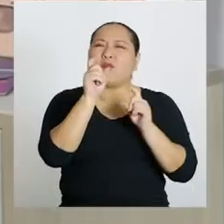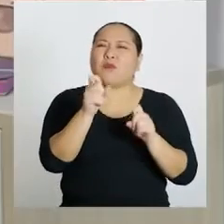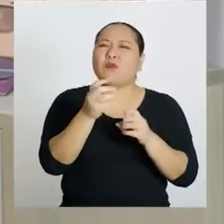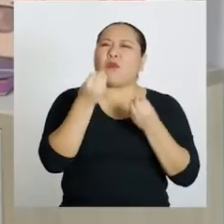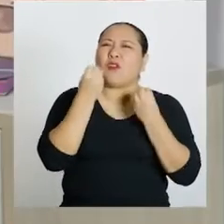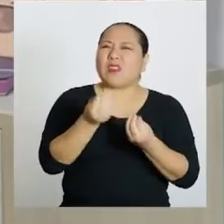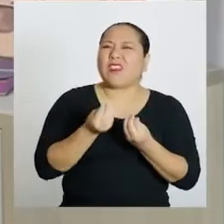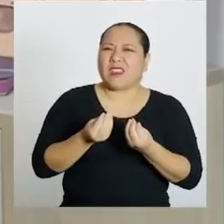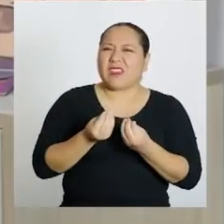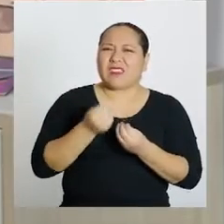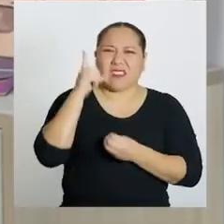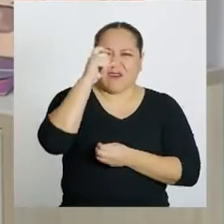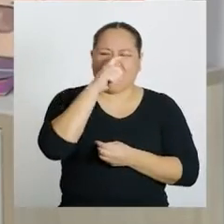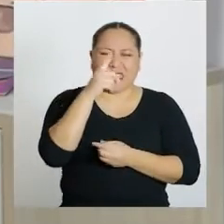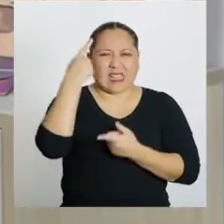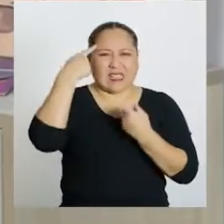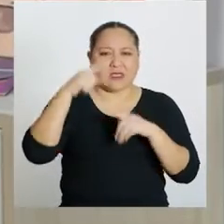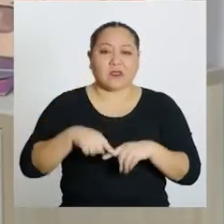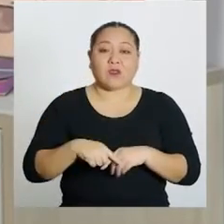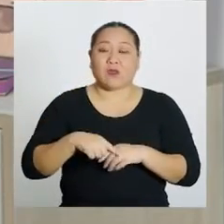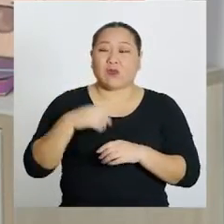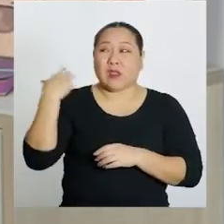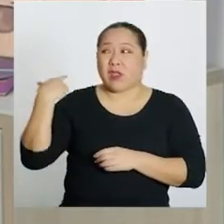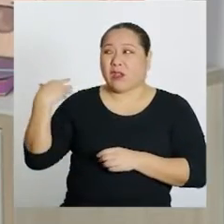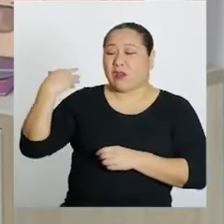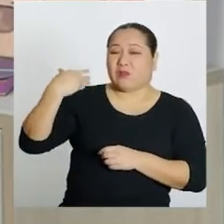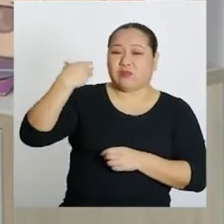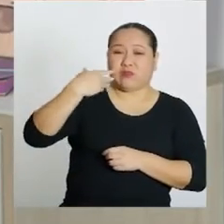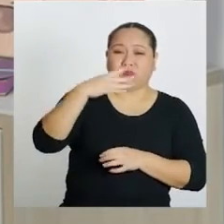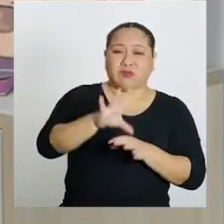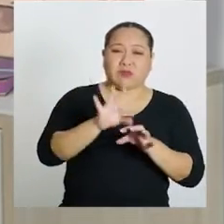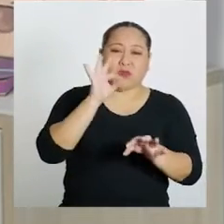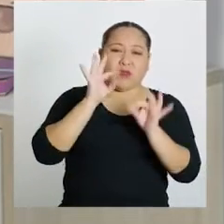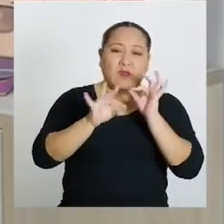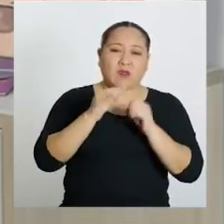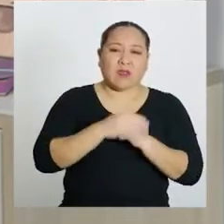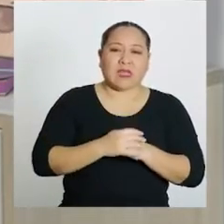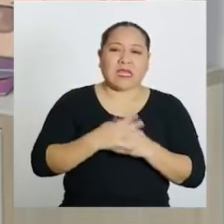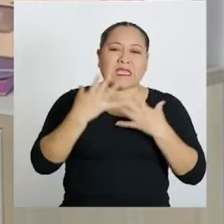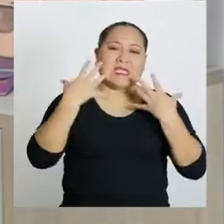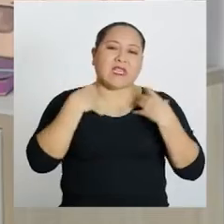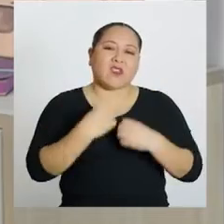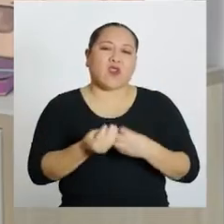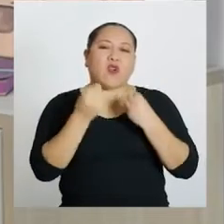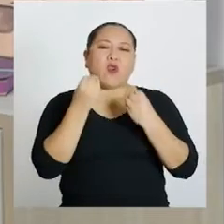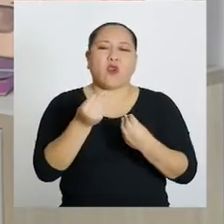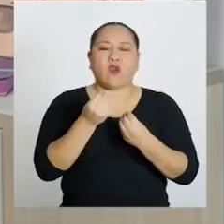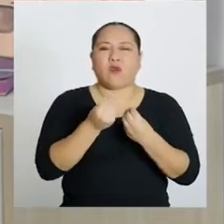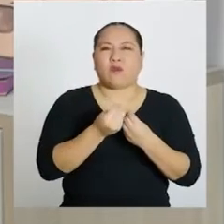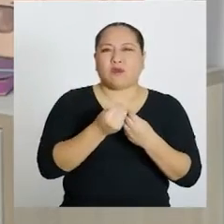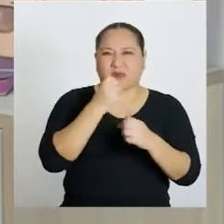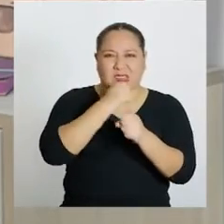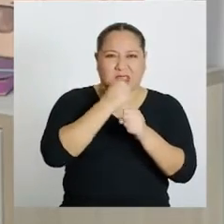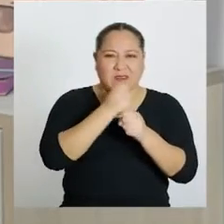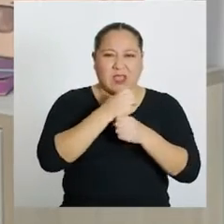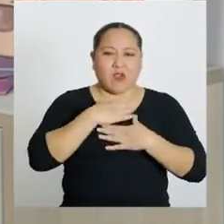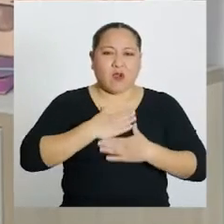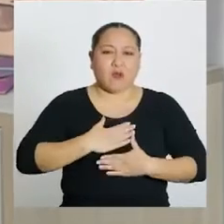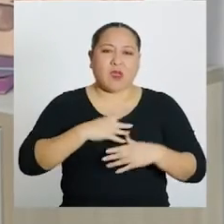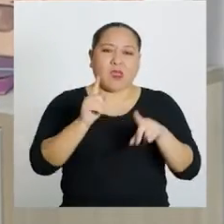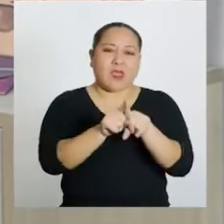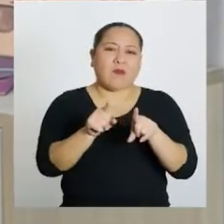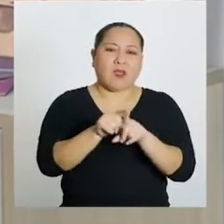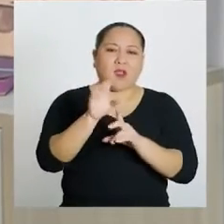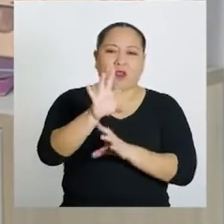decidirte? Pues durante los últimos días hemos ido investigando acerca de nuestra salud y cómo funcionan nuestros cuerpos.